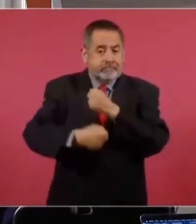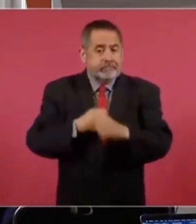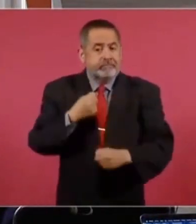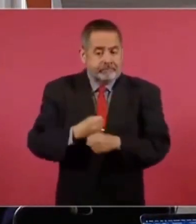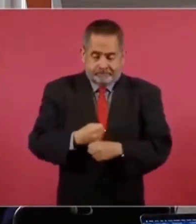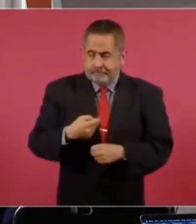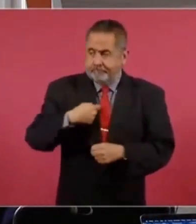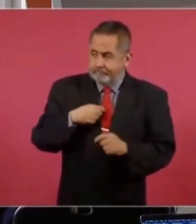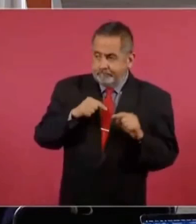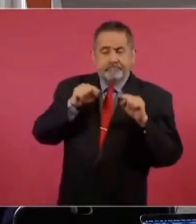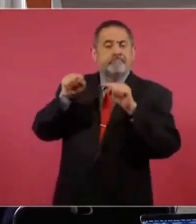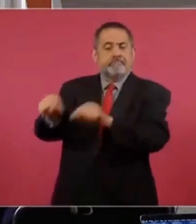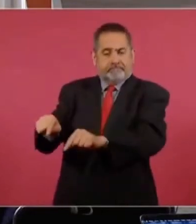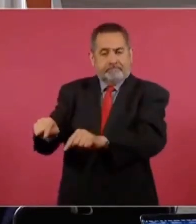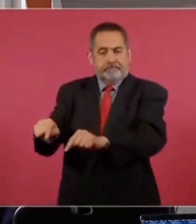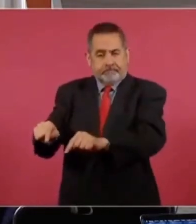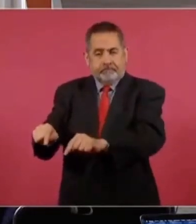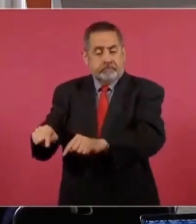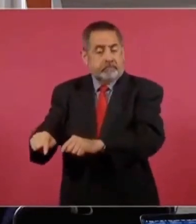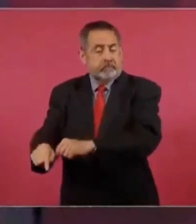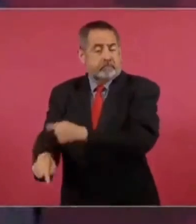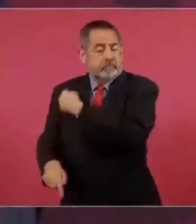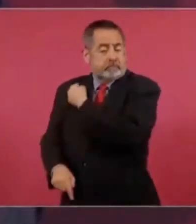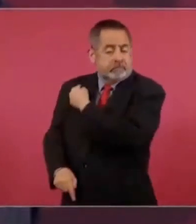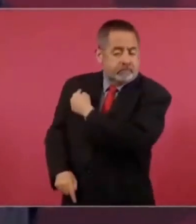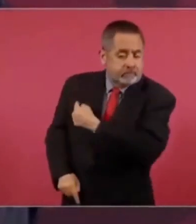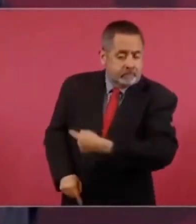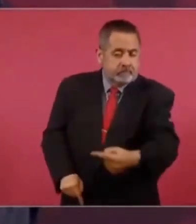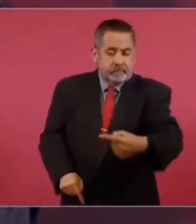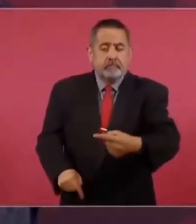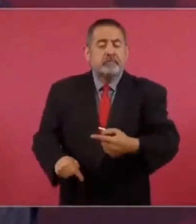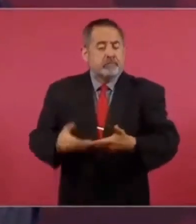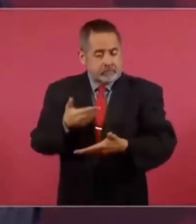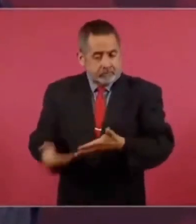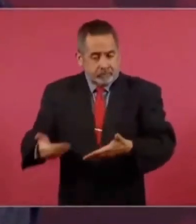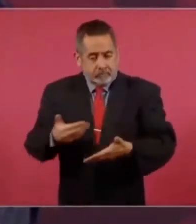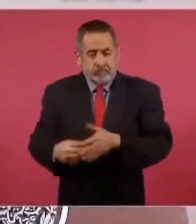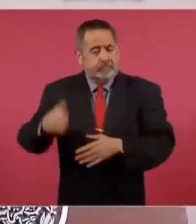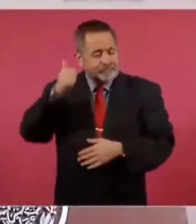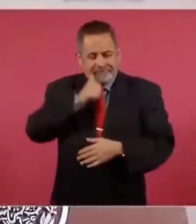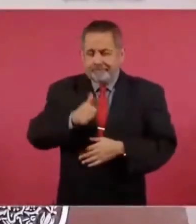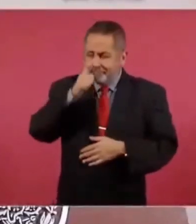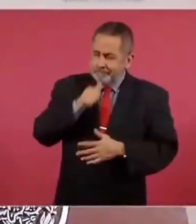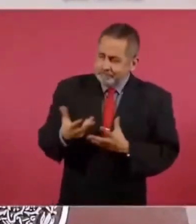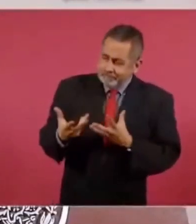pregunten. Y desde entonces hasta ahora siempre he estado